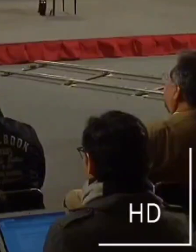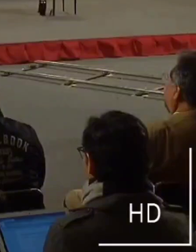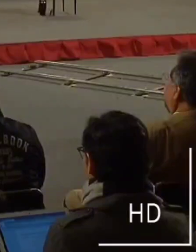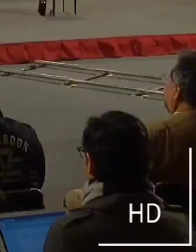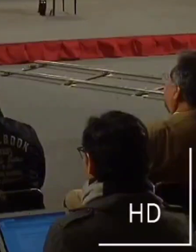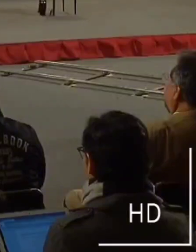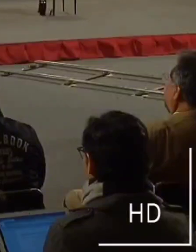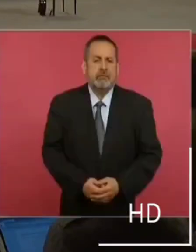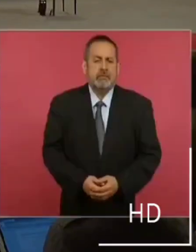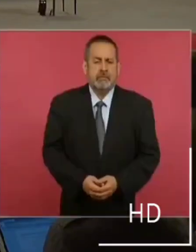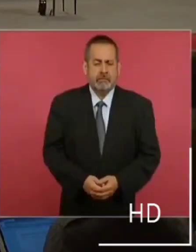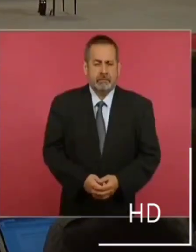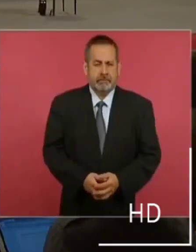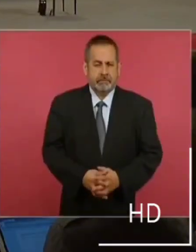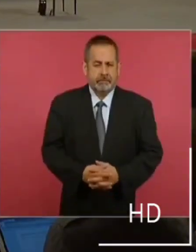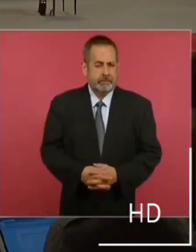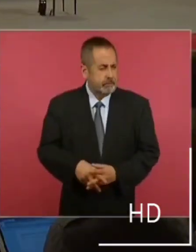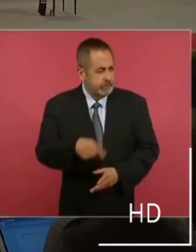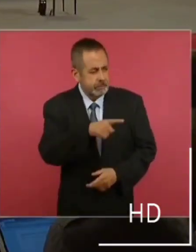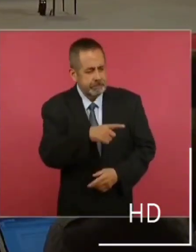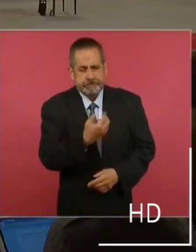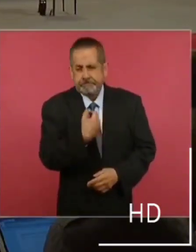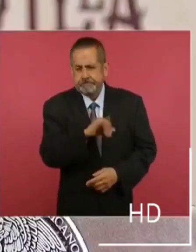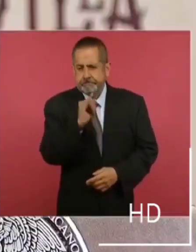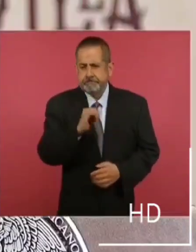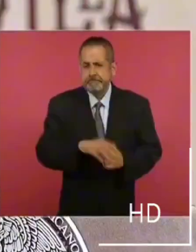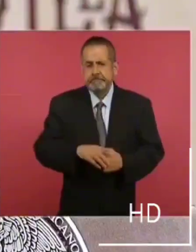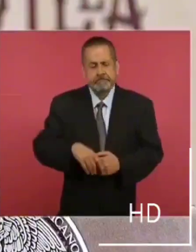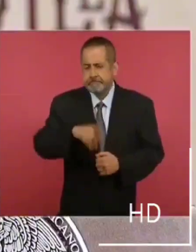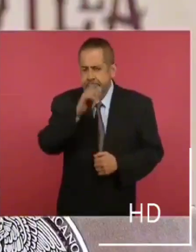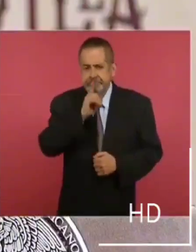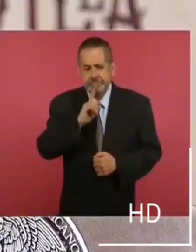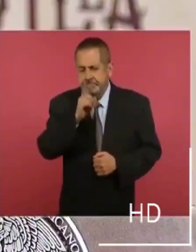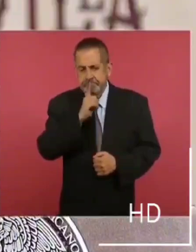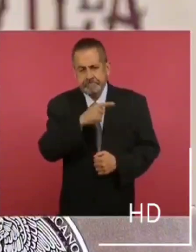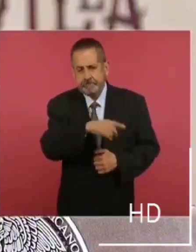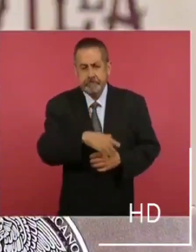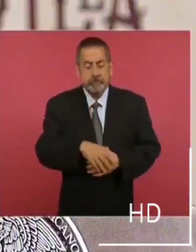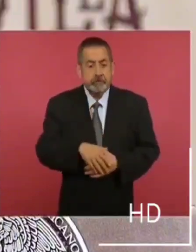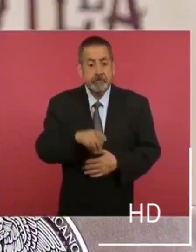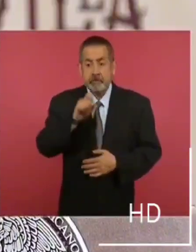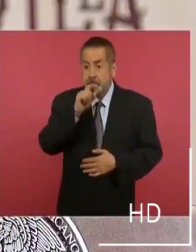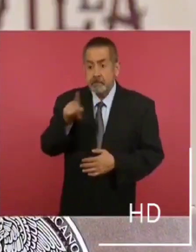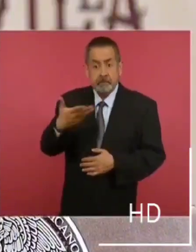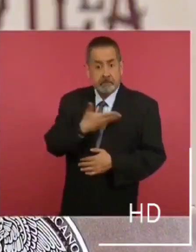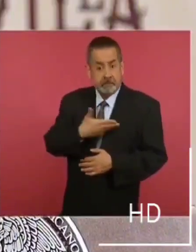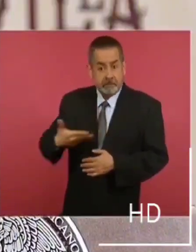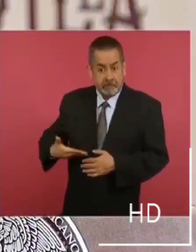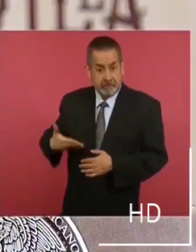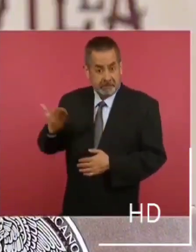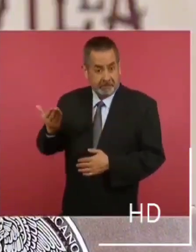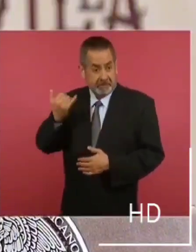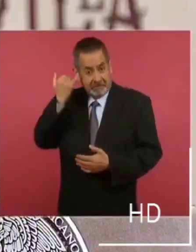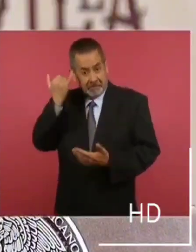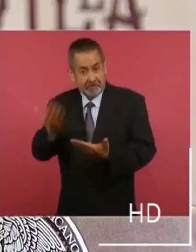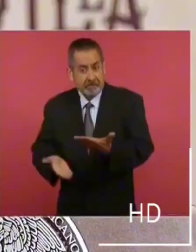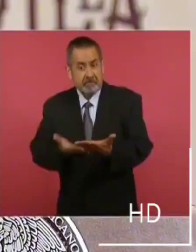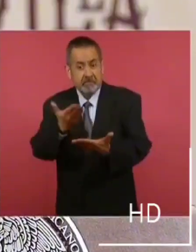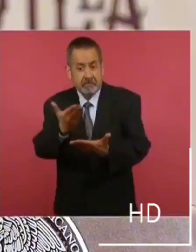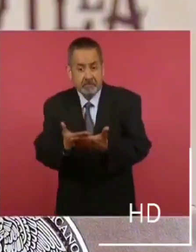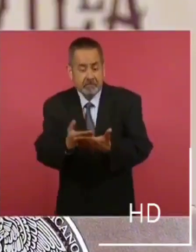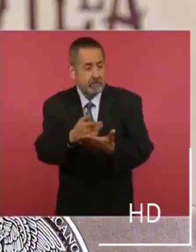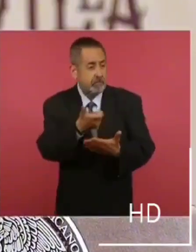ridiculez, también es mentira. Hasta el presidente de la República propuso que el dinero fuera etiquetado para